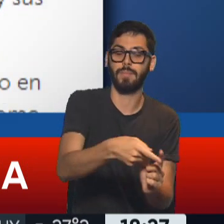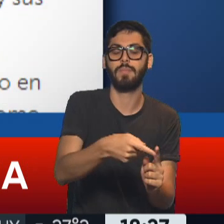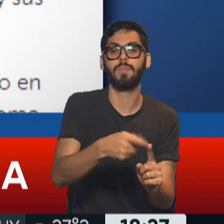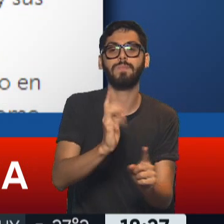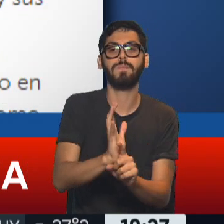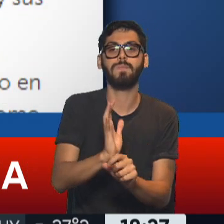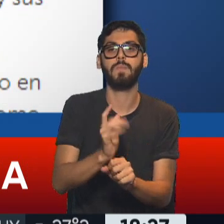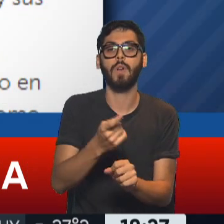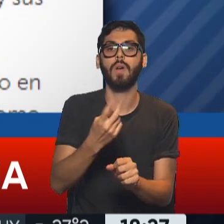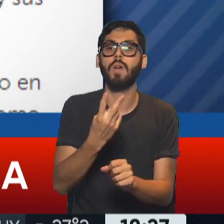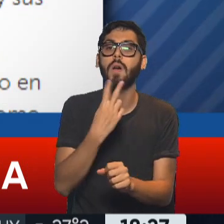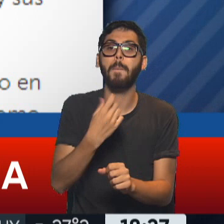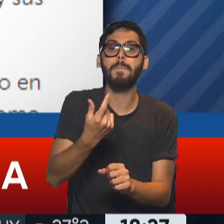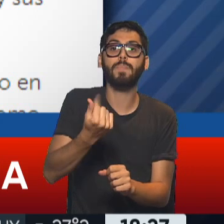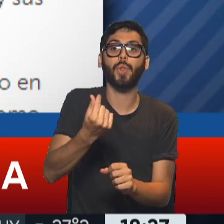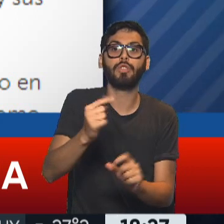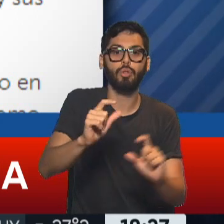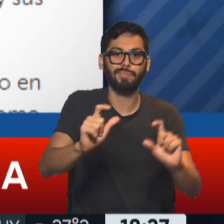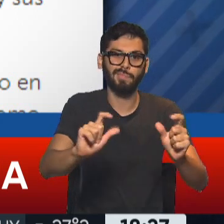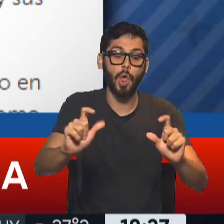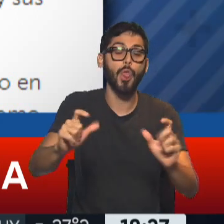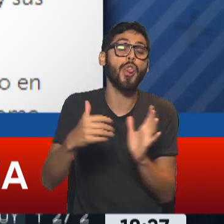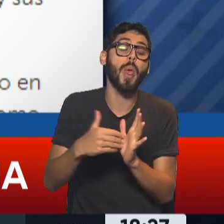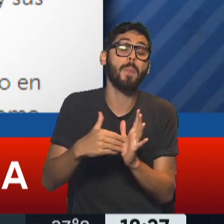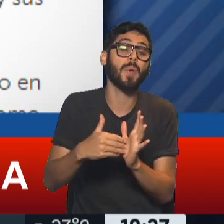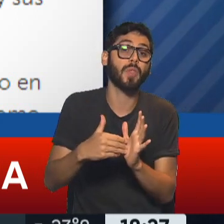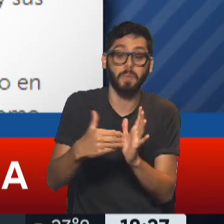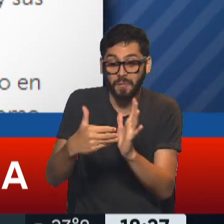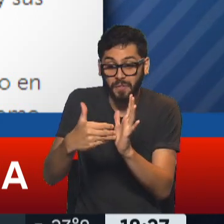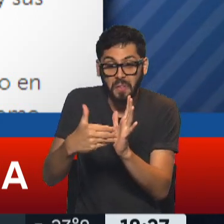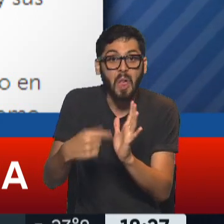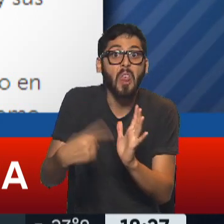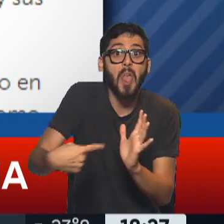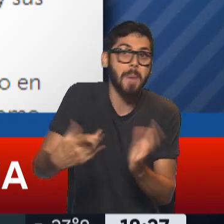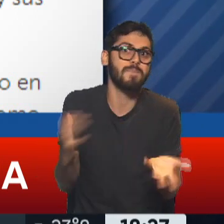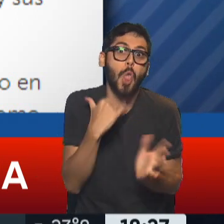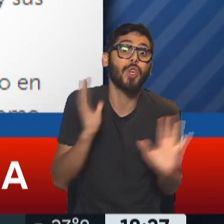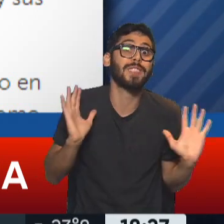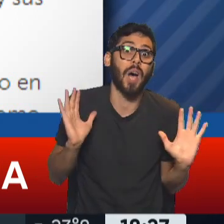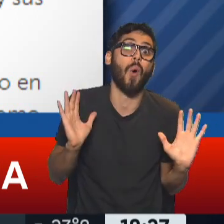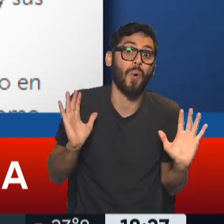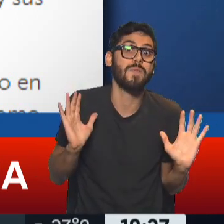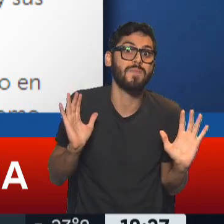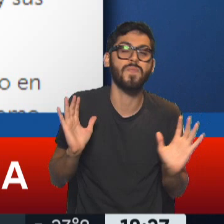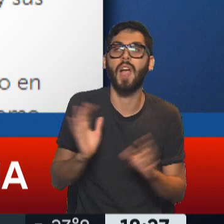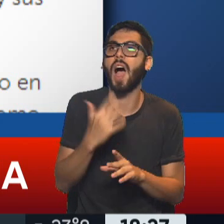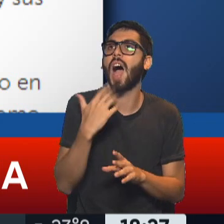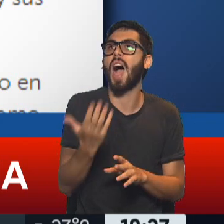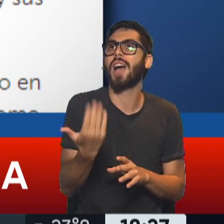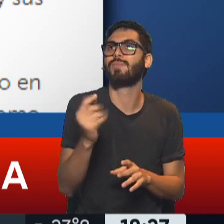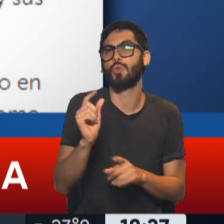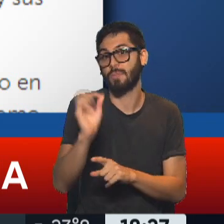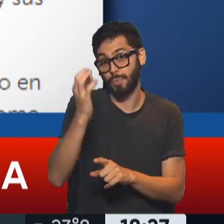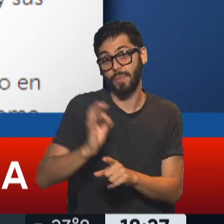personas pagan por la energía de acuerdo a determinadas variables. ¿Cuáles son esas variables? Es lo que no sabemos y Claro. es lo que desde hace, no digo poco, hace años la